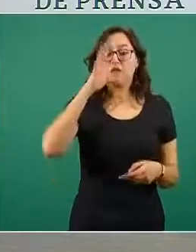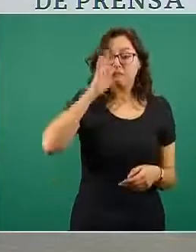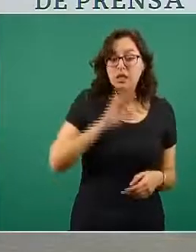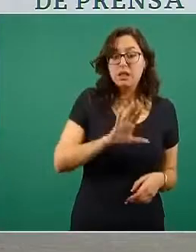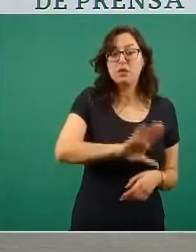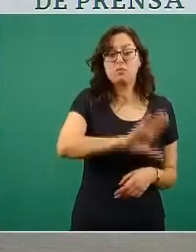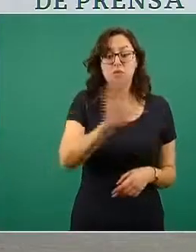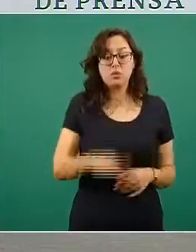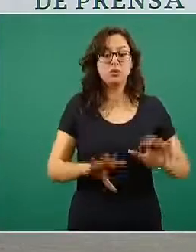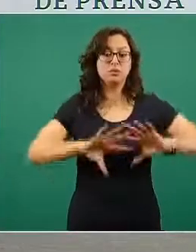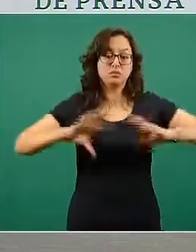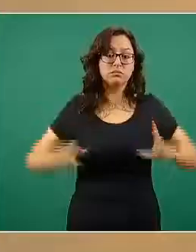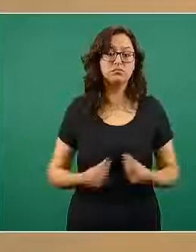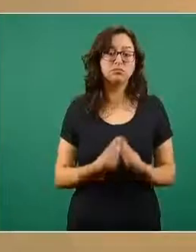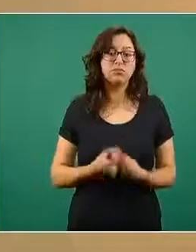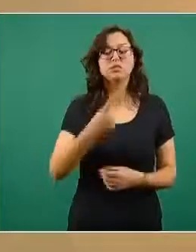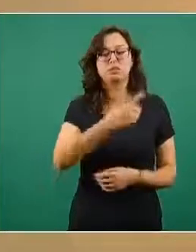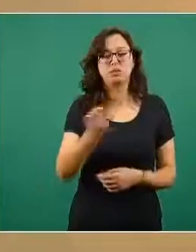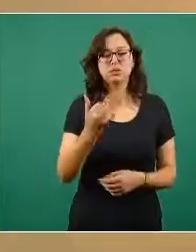vida,